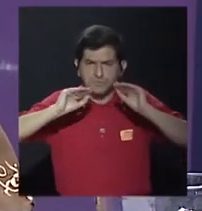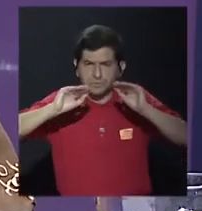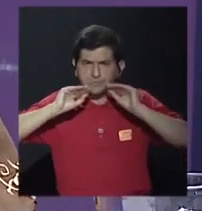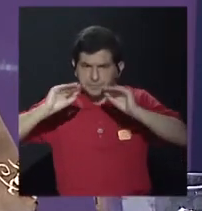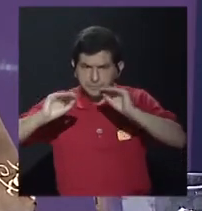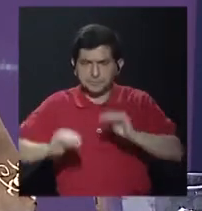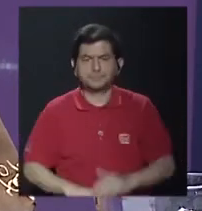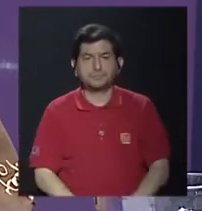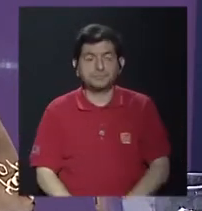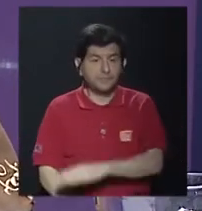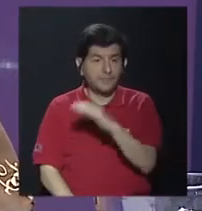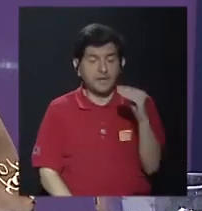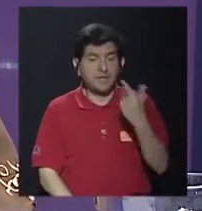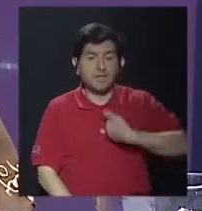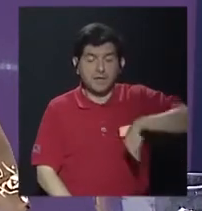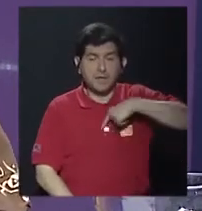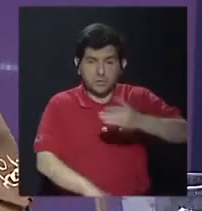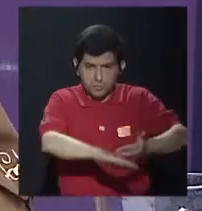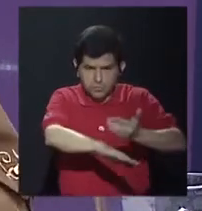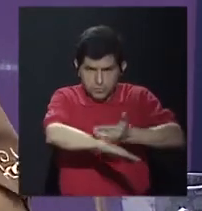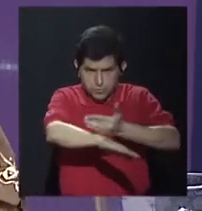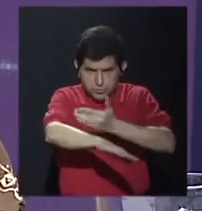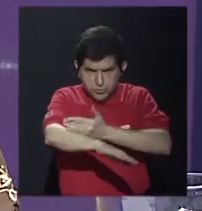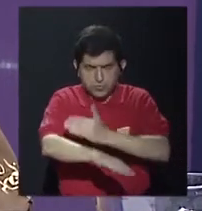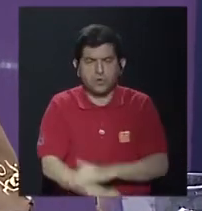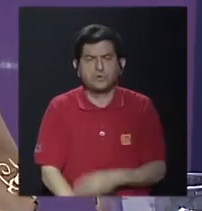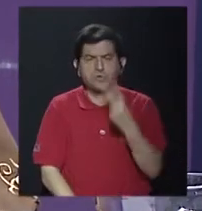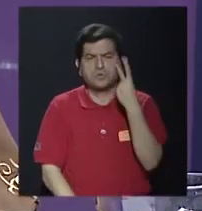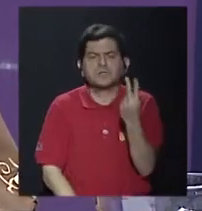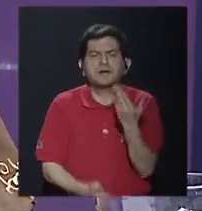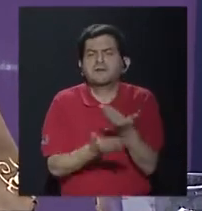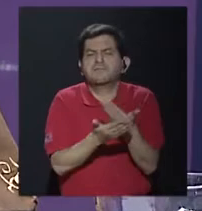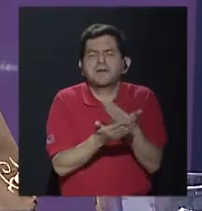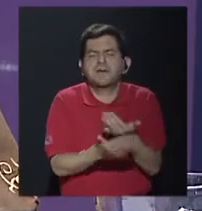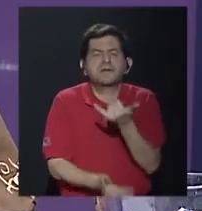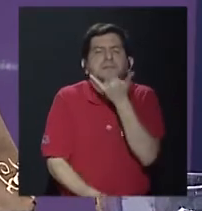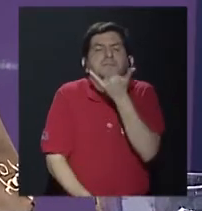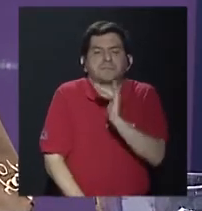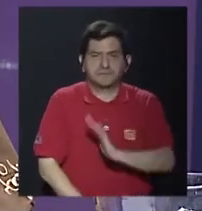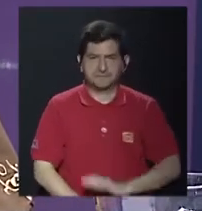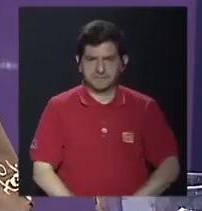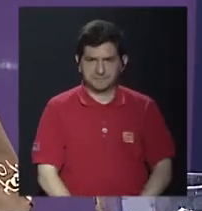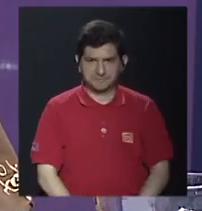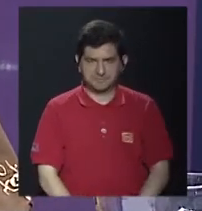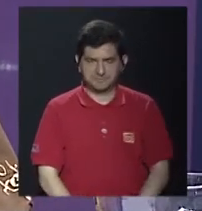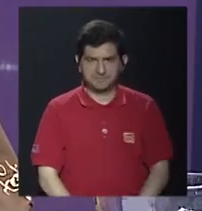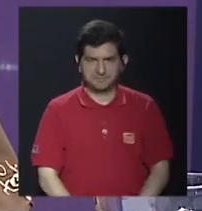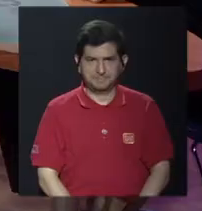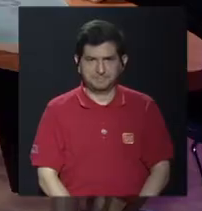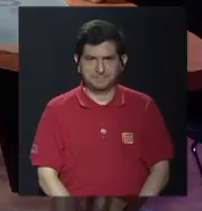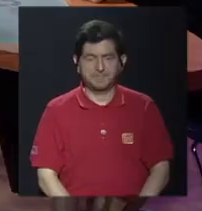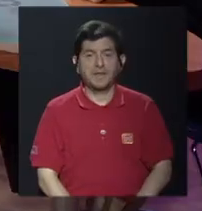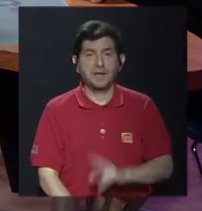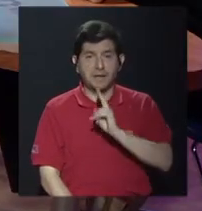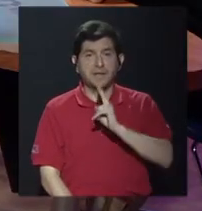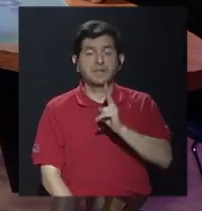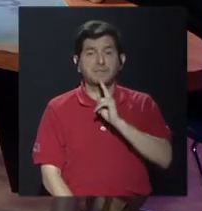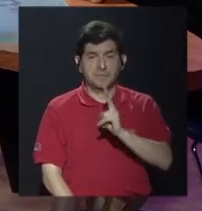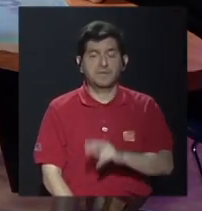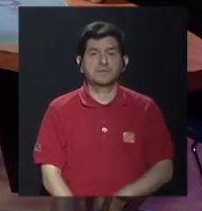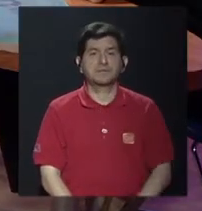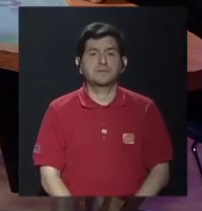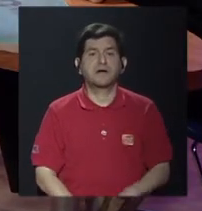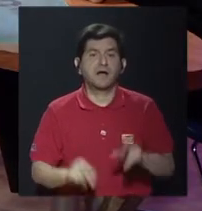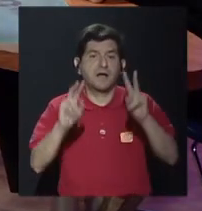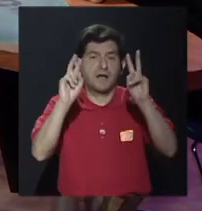pedagógica, y crezcamos todos a ver en este experimento cómo salimos, ¿verdad? Sí, y sí es cierto que aunque está